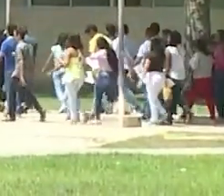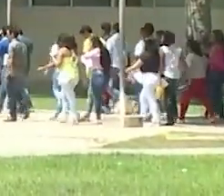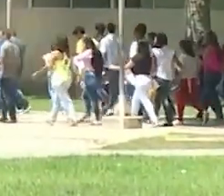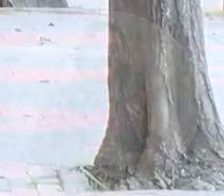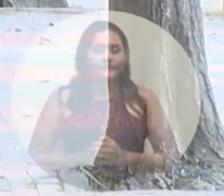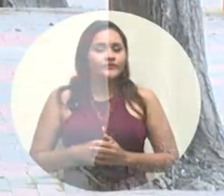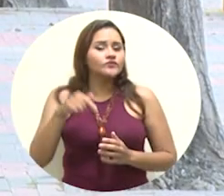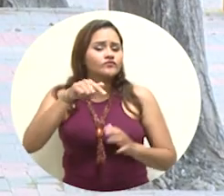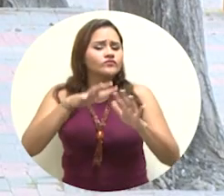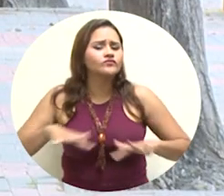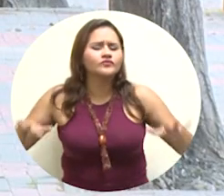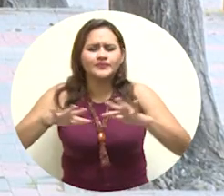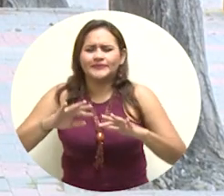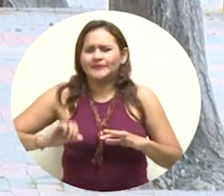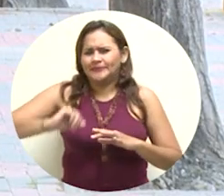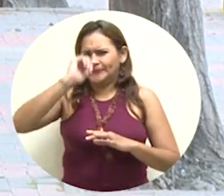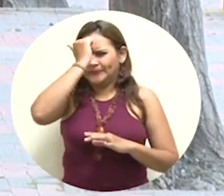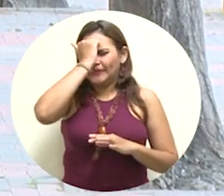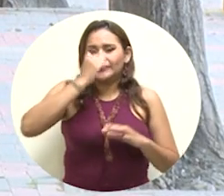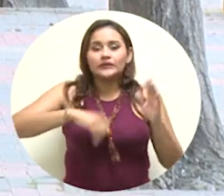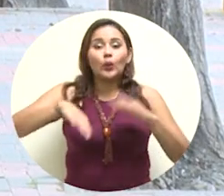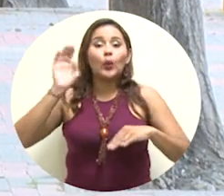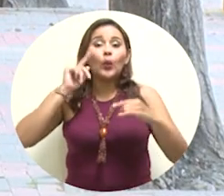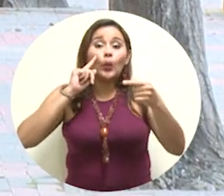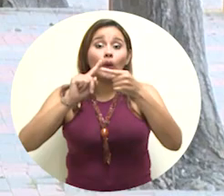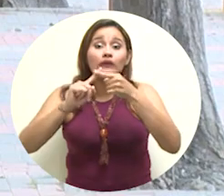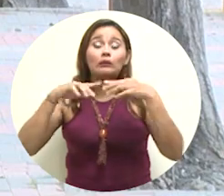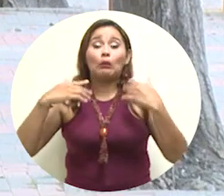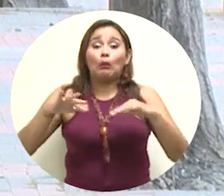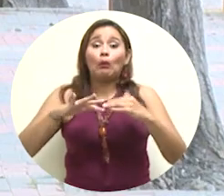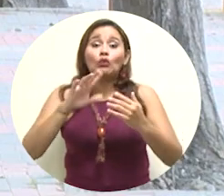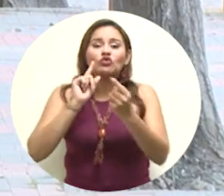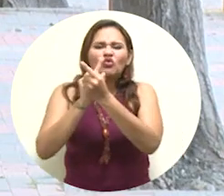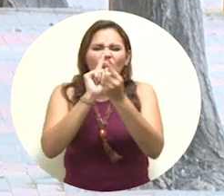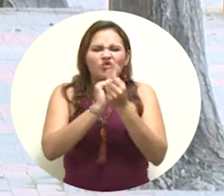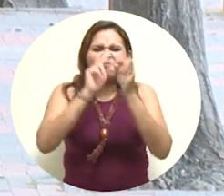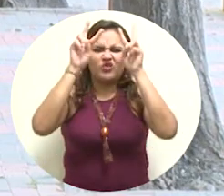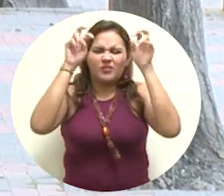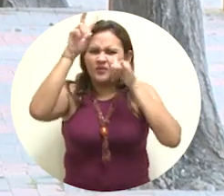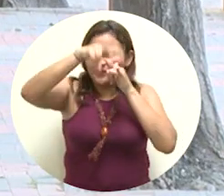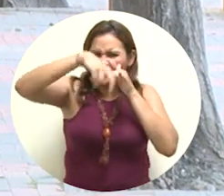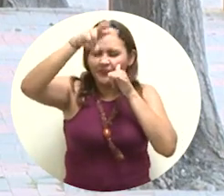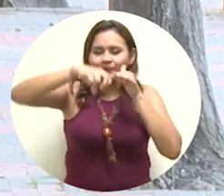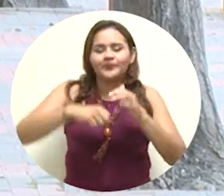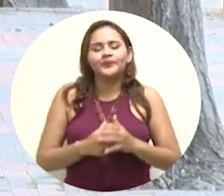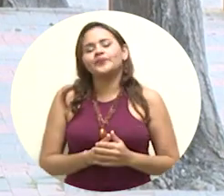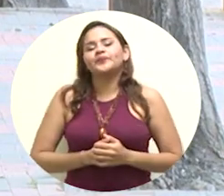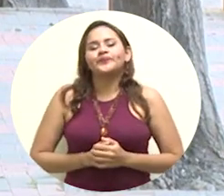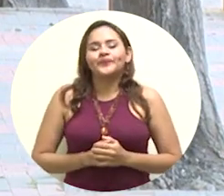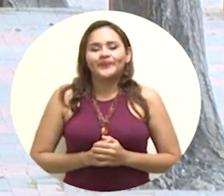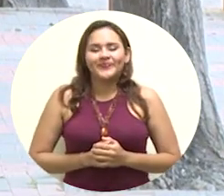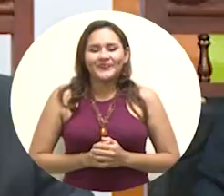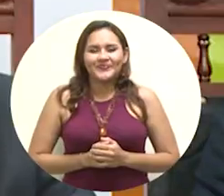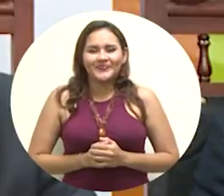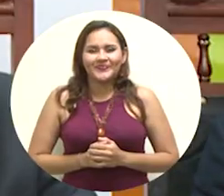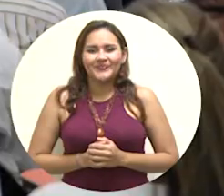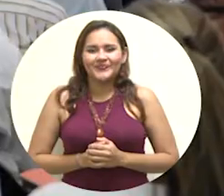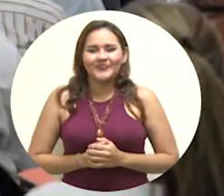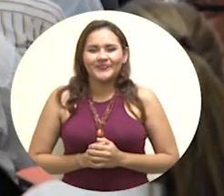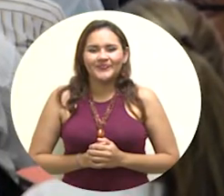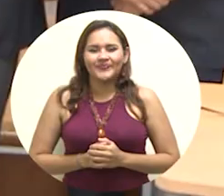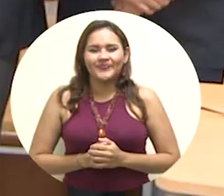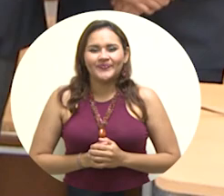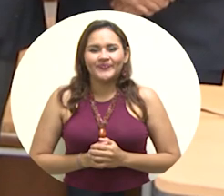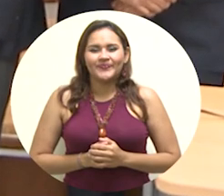innovadora. Nuestro campus principal acogió con éxito el 22º Congreso Colombiano de Ingenieros Agrónomos.